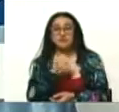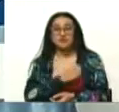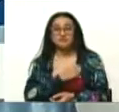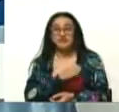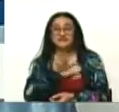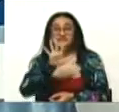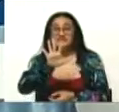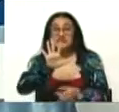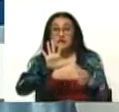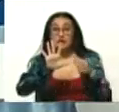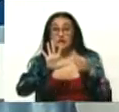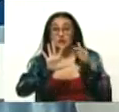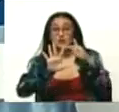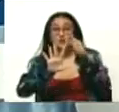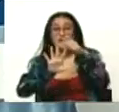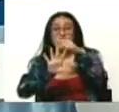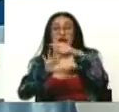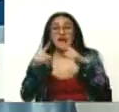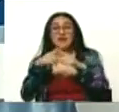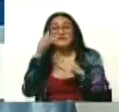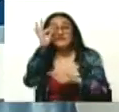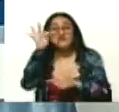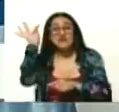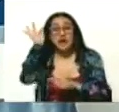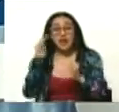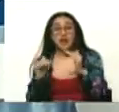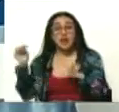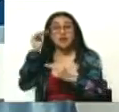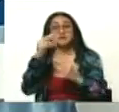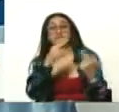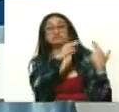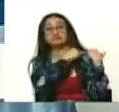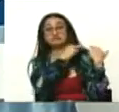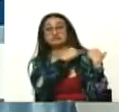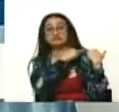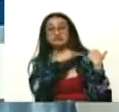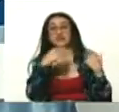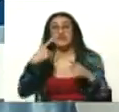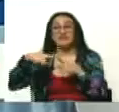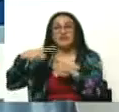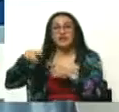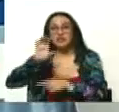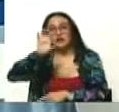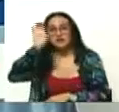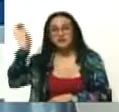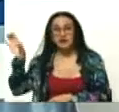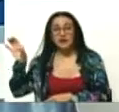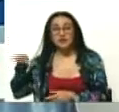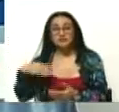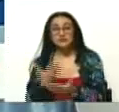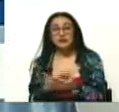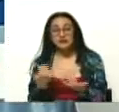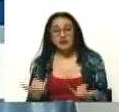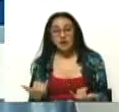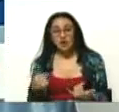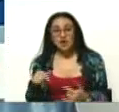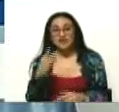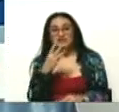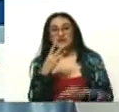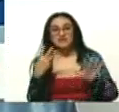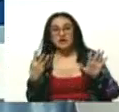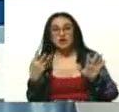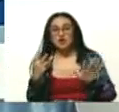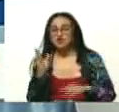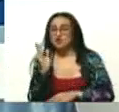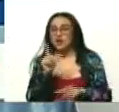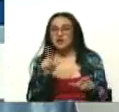5 exfiscales superiores de diversos estados, resultando hasta la fecha 38 de ellos